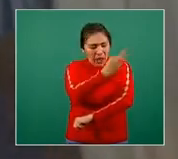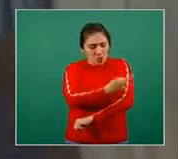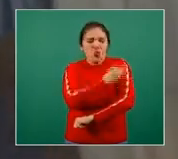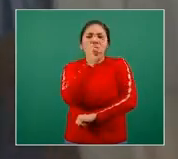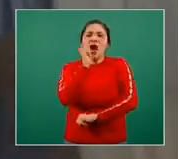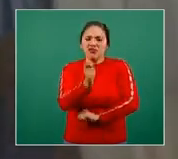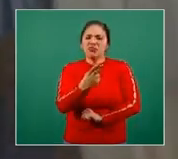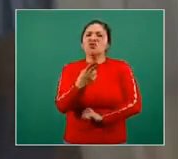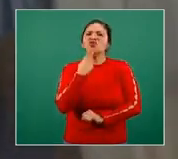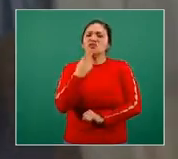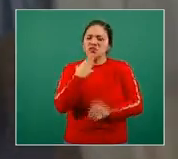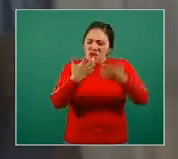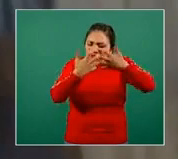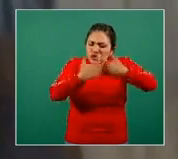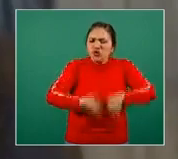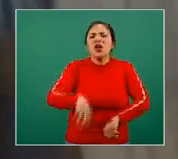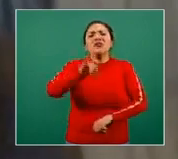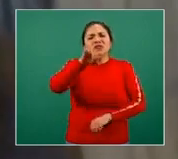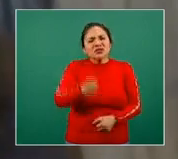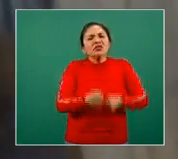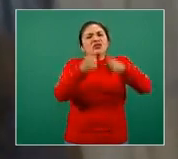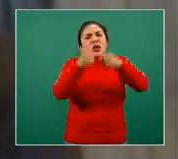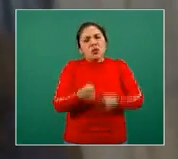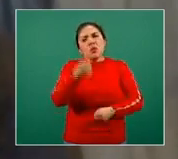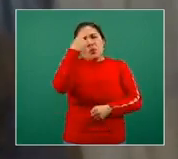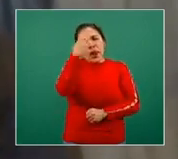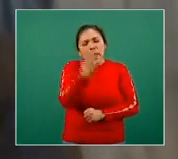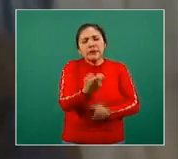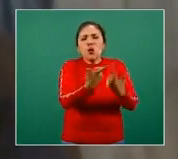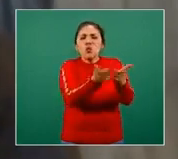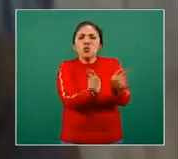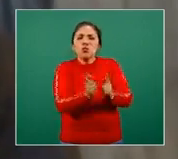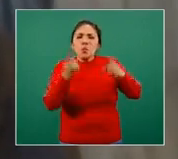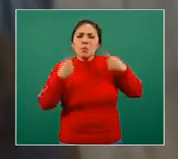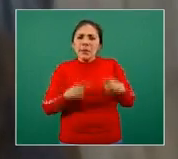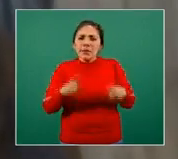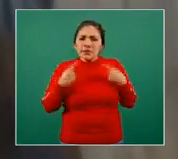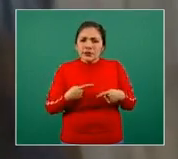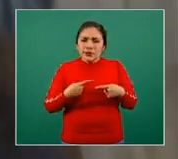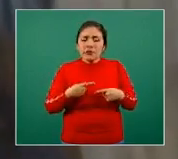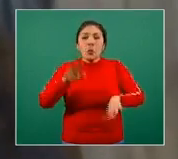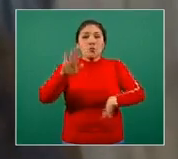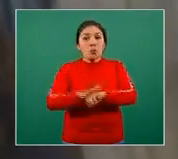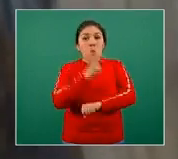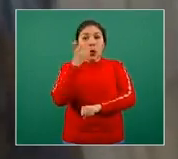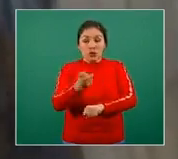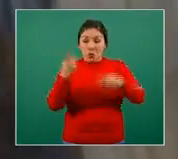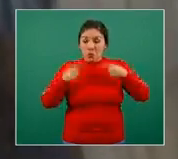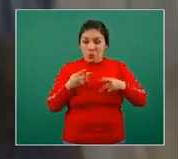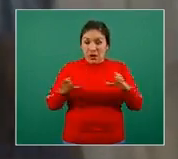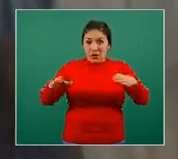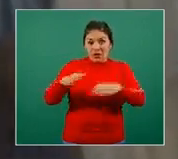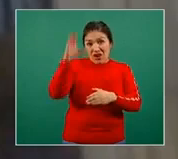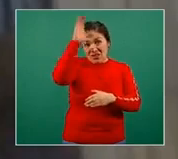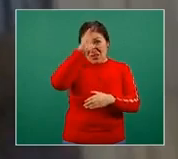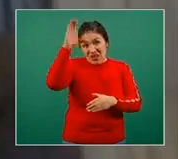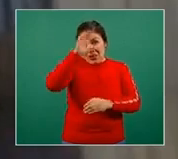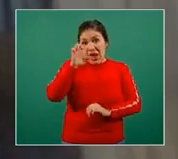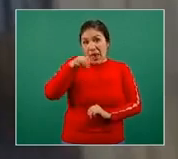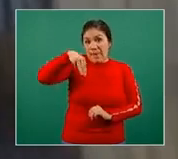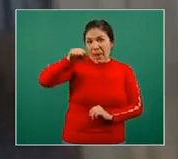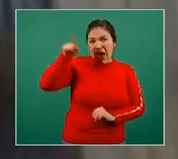seguridad, que fue evidente en este grupo de población. Por lo tanto, los expertos científicos de la